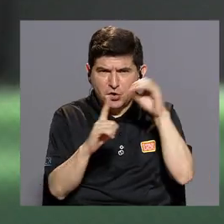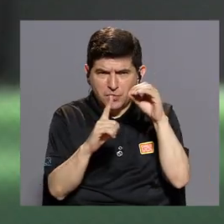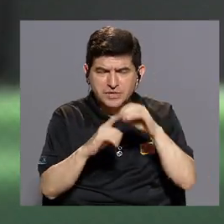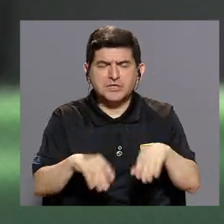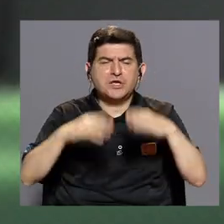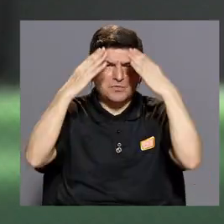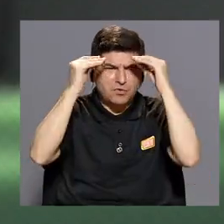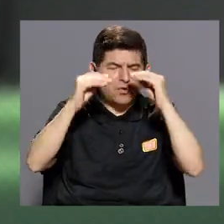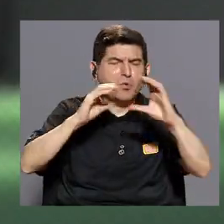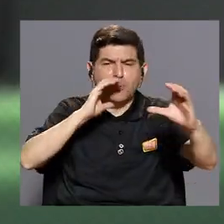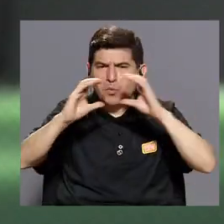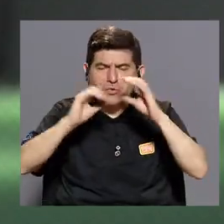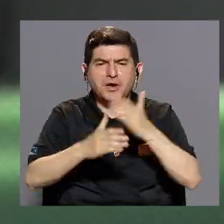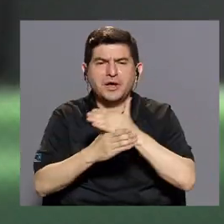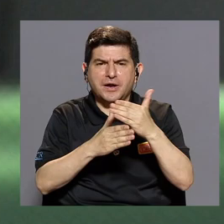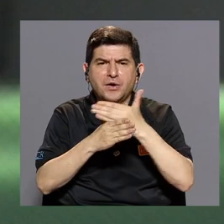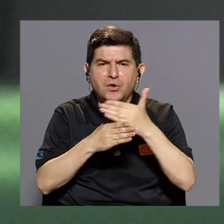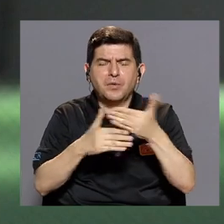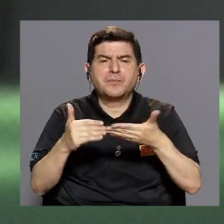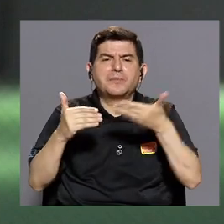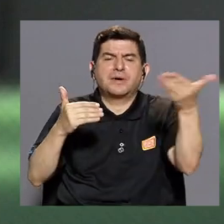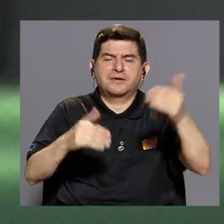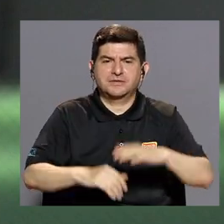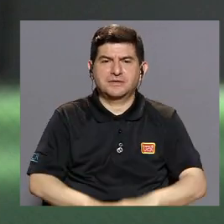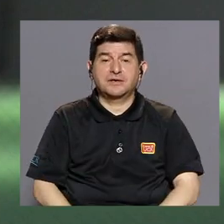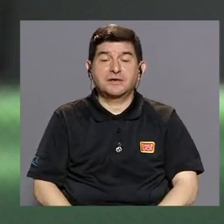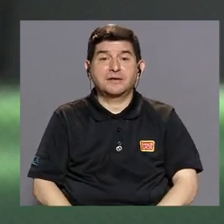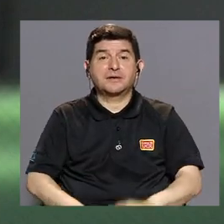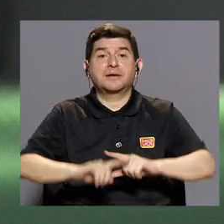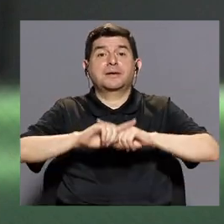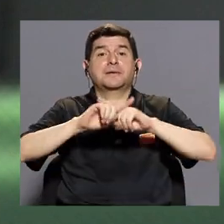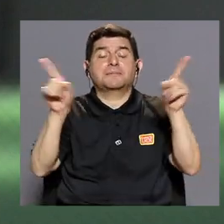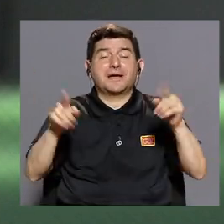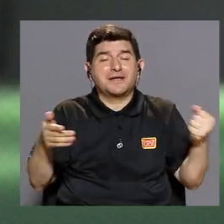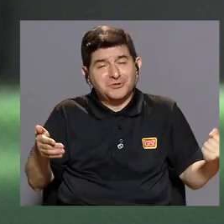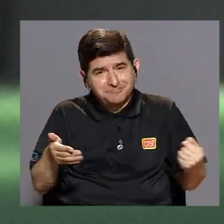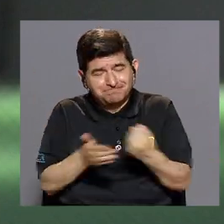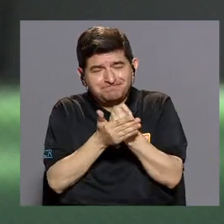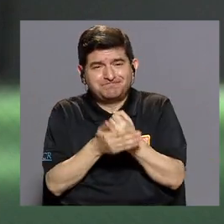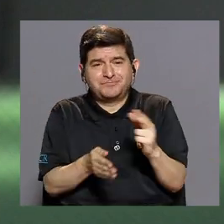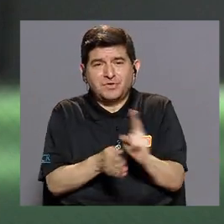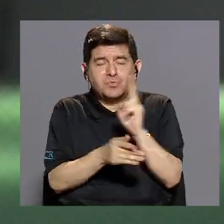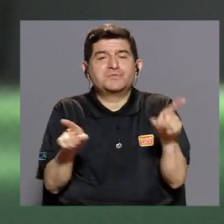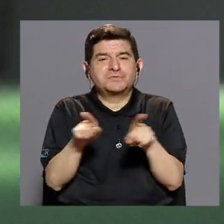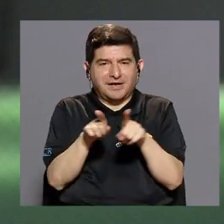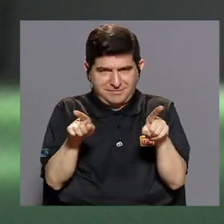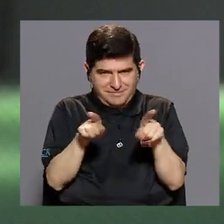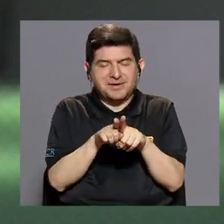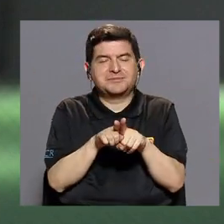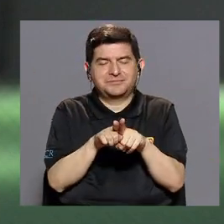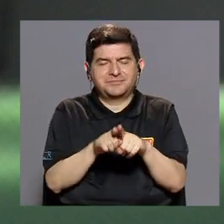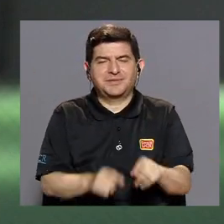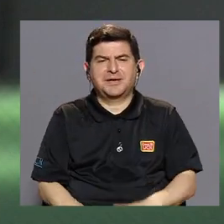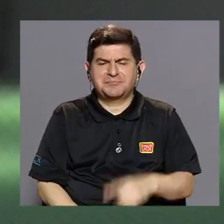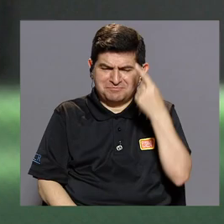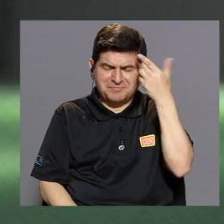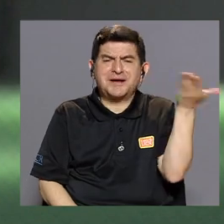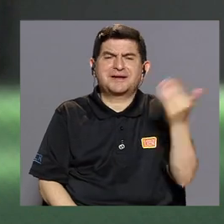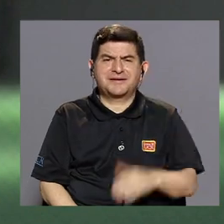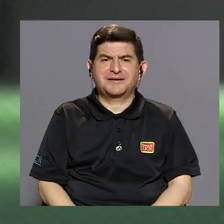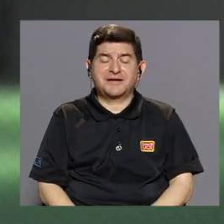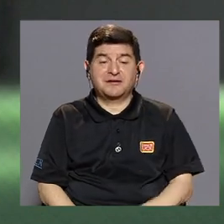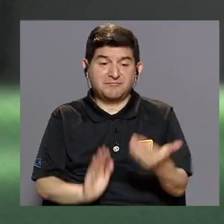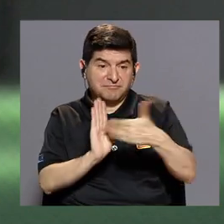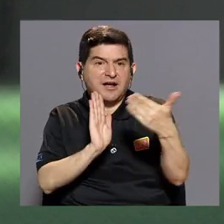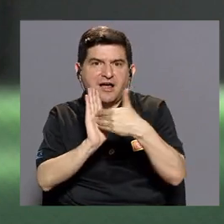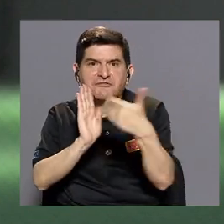son informar, comunicar, compartir cosas. Pero lamentablemente se han utilizado también, pues, para incluso